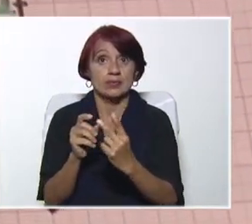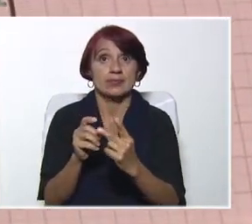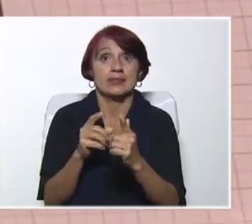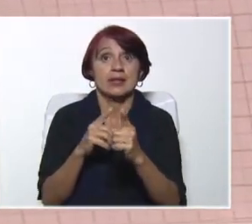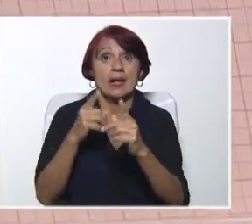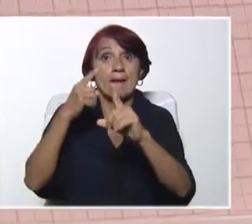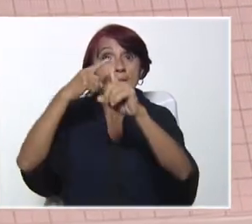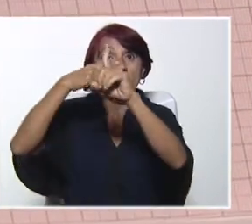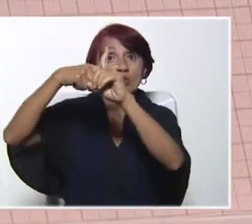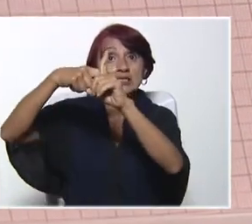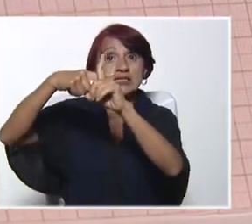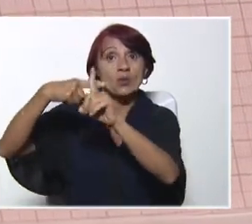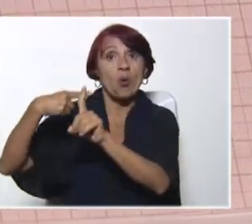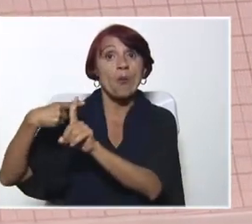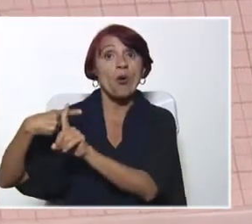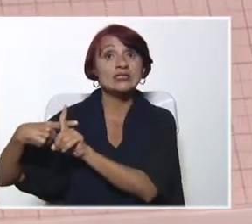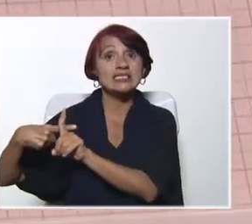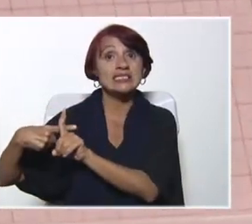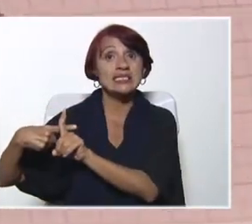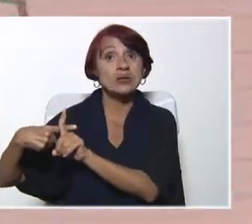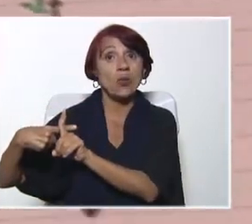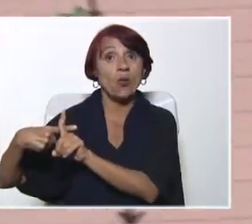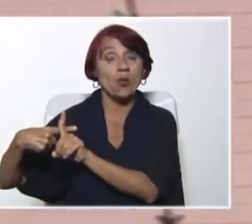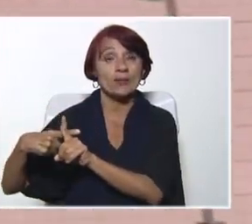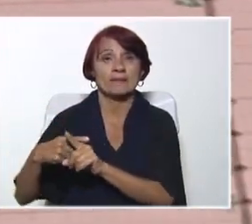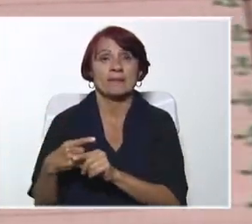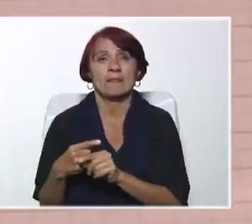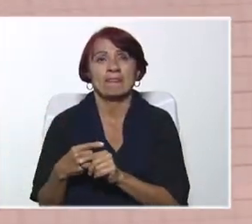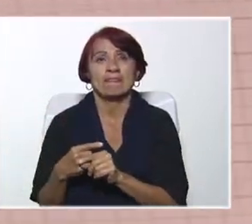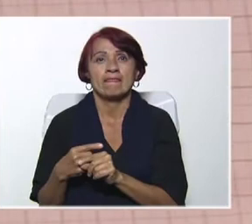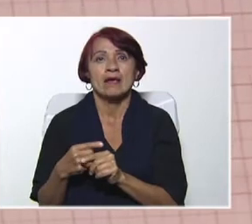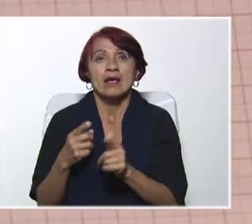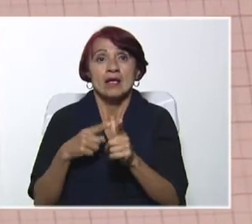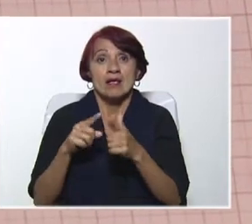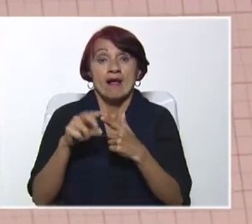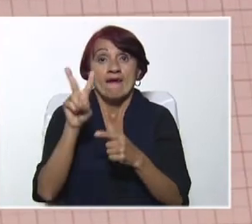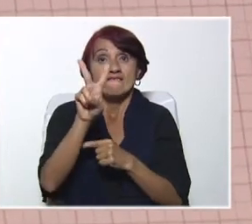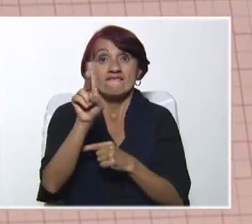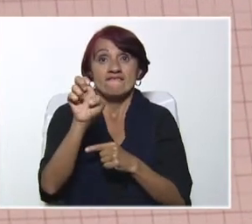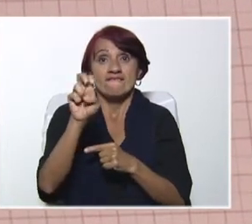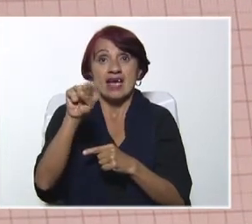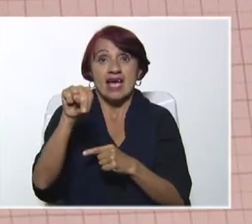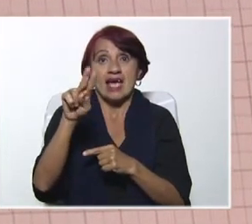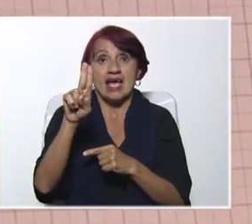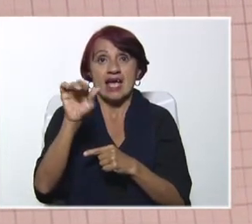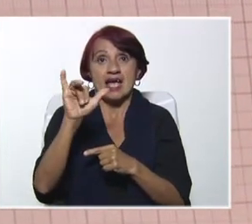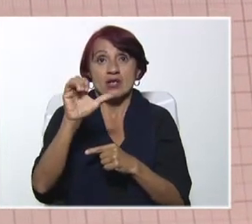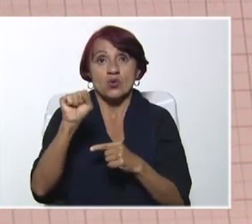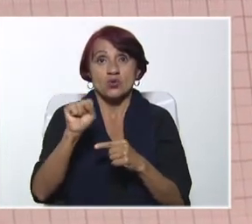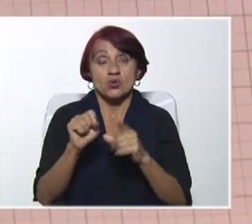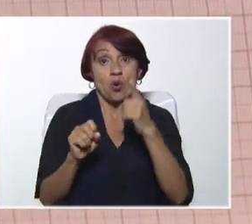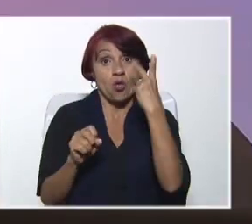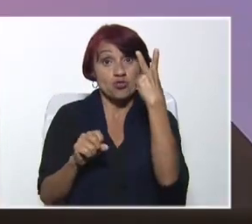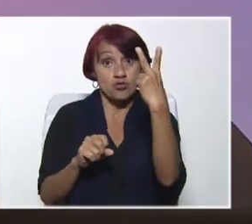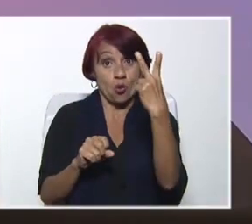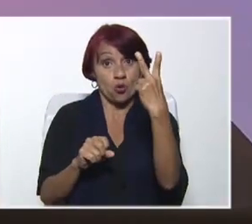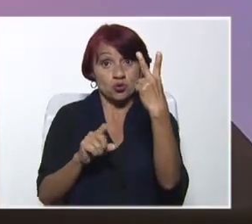Muy bien. La otra coordenada. Venus, 2 en X y 3 en Y.